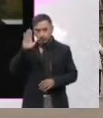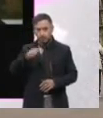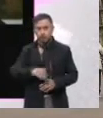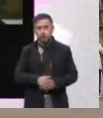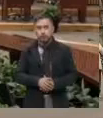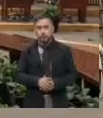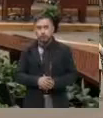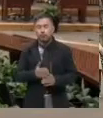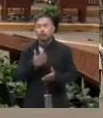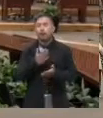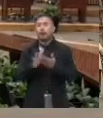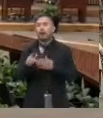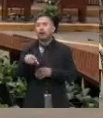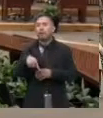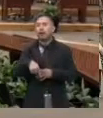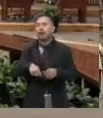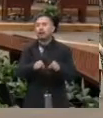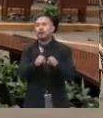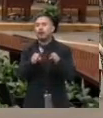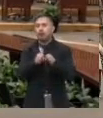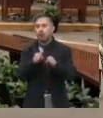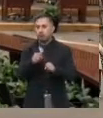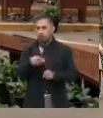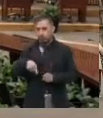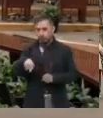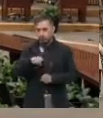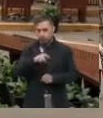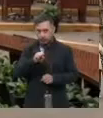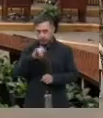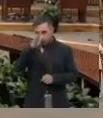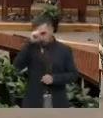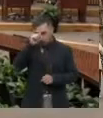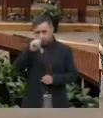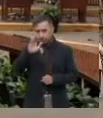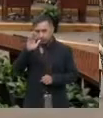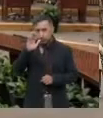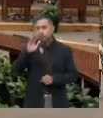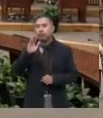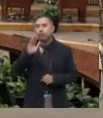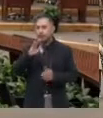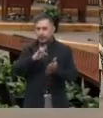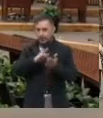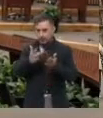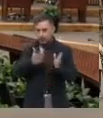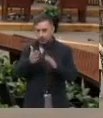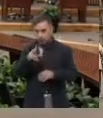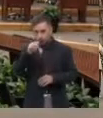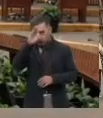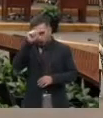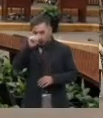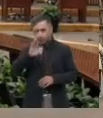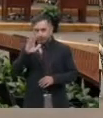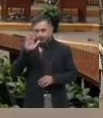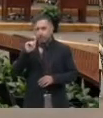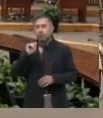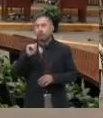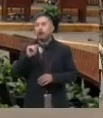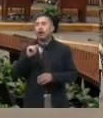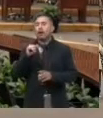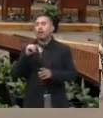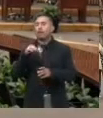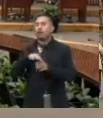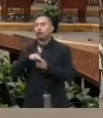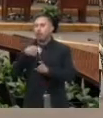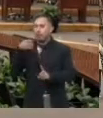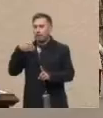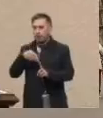En la sala, quienes estén a favor. Gracias. ¿En contra? Es aprobado en lo particular por